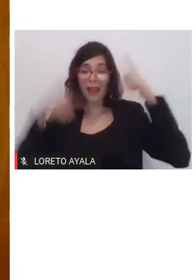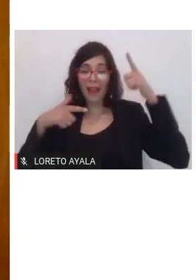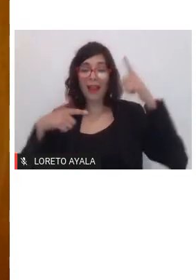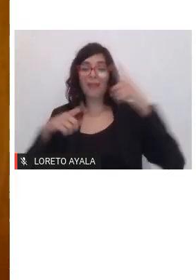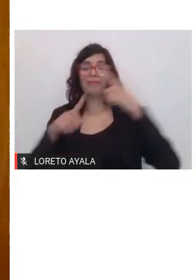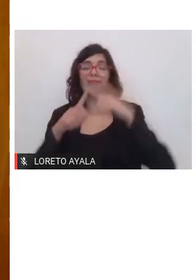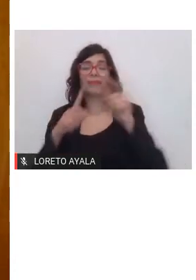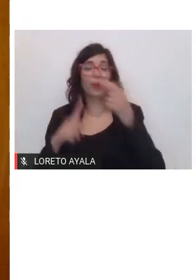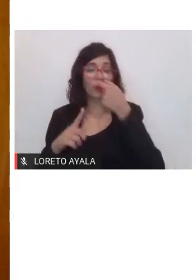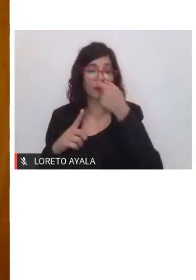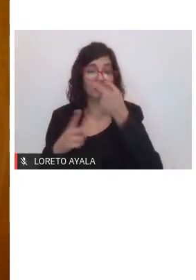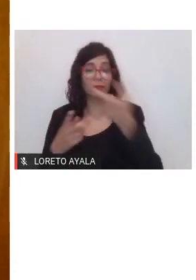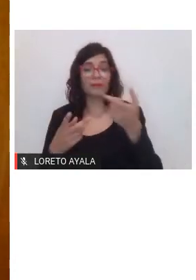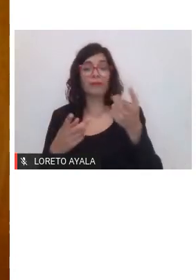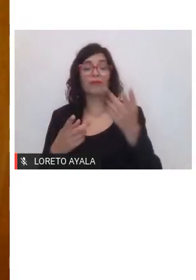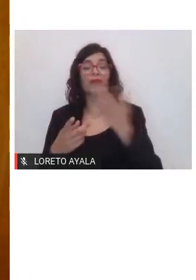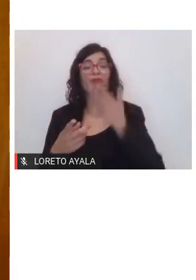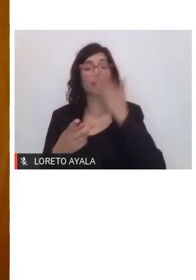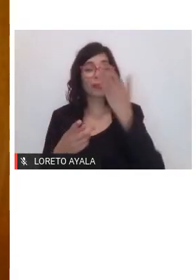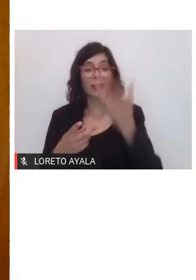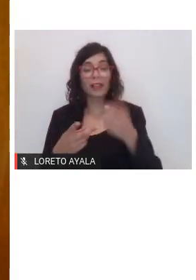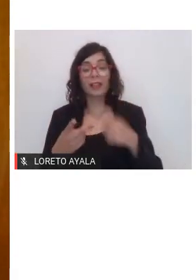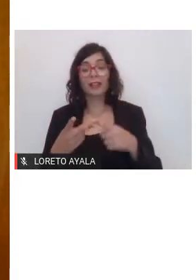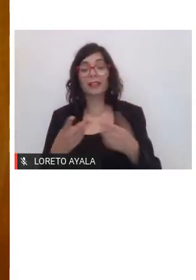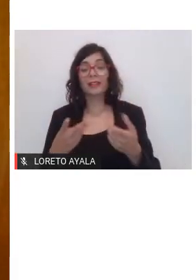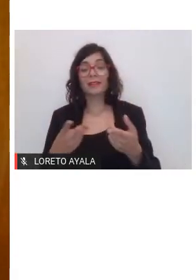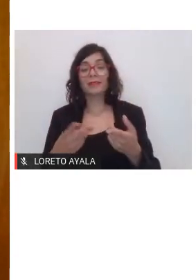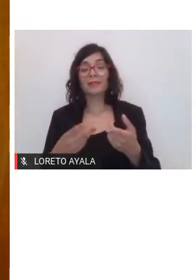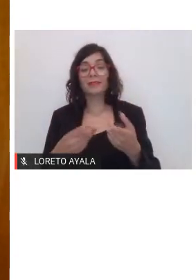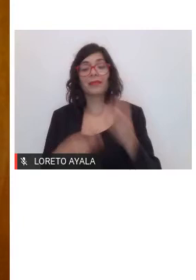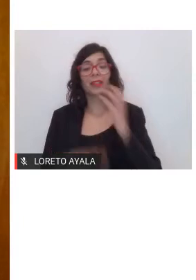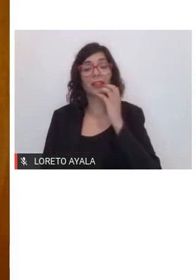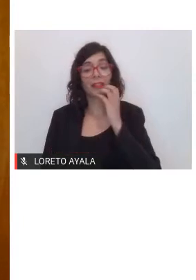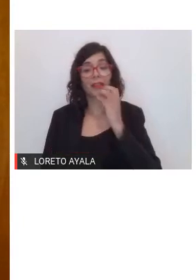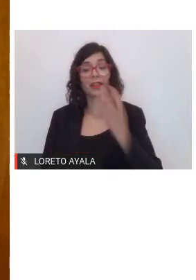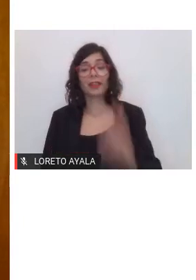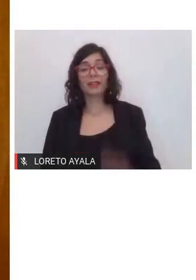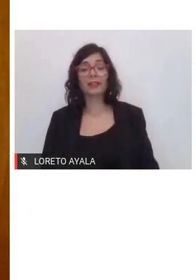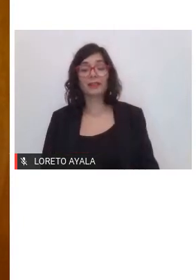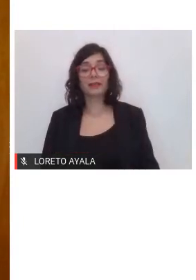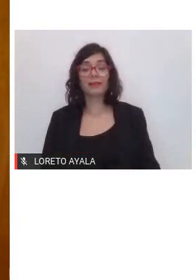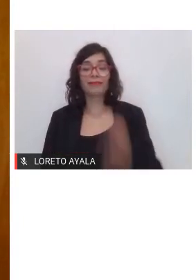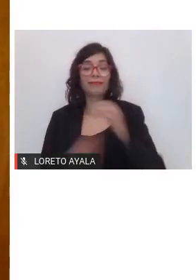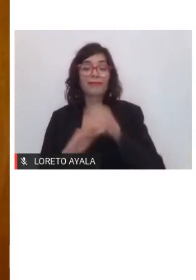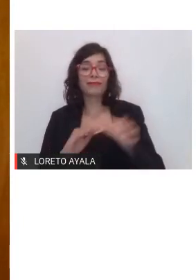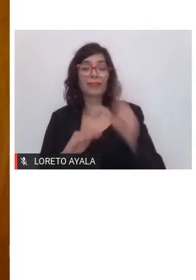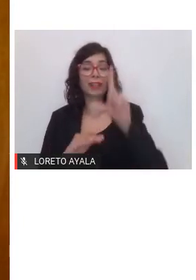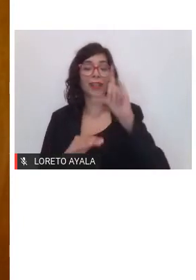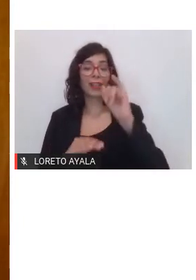Osorno, Punta Arenas, Puerto Varas, Antofagasta, desde la provincia de Limarí,